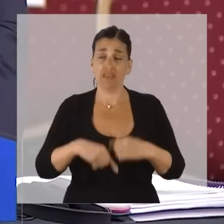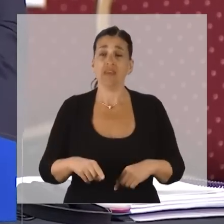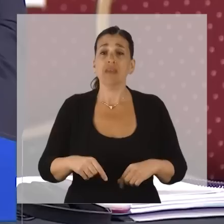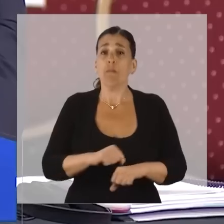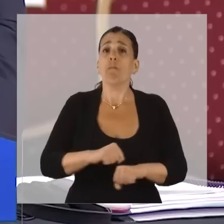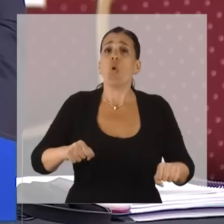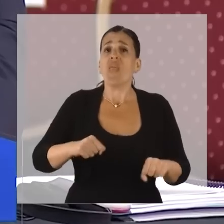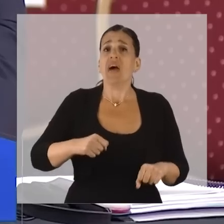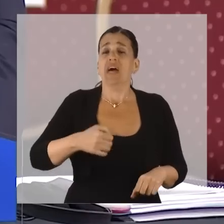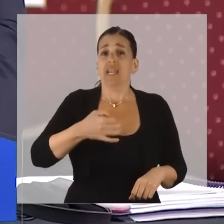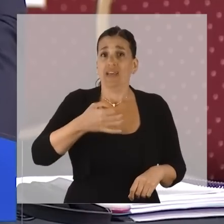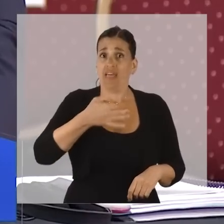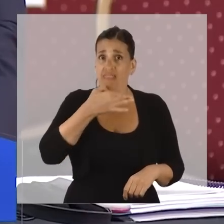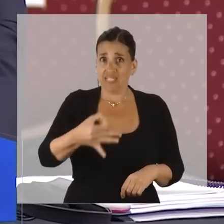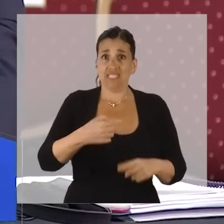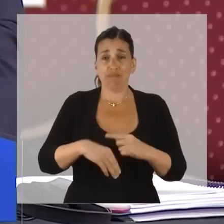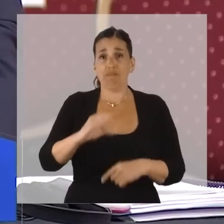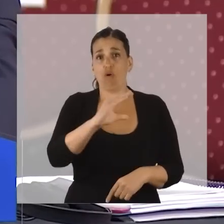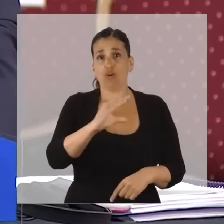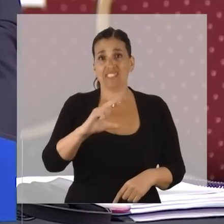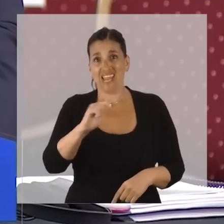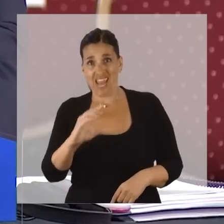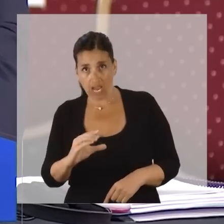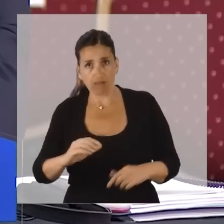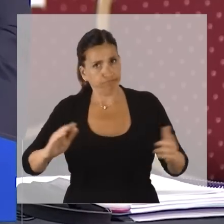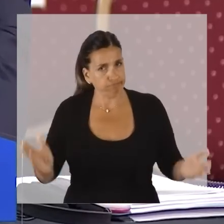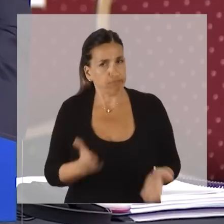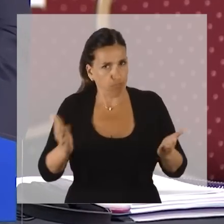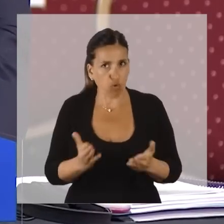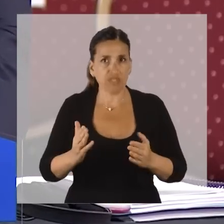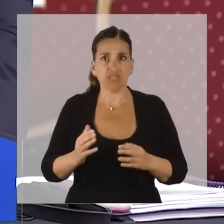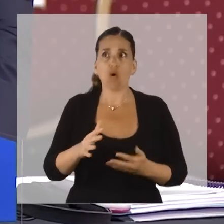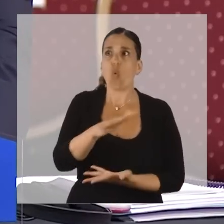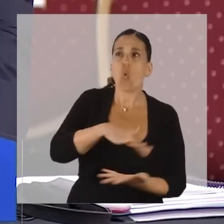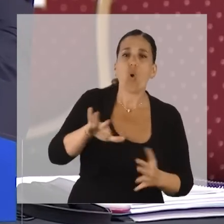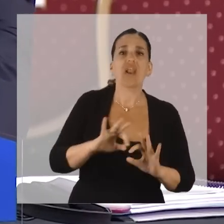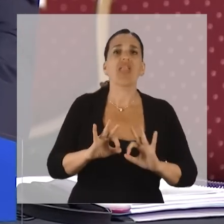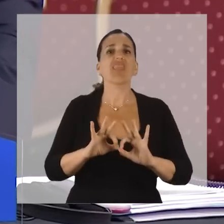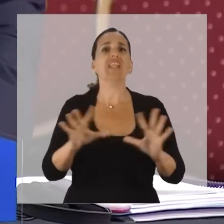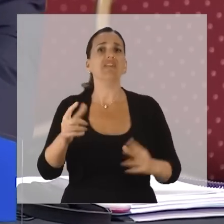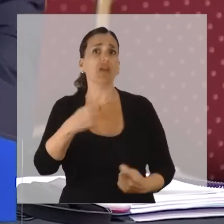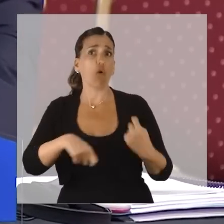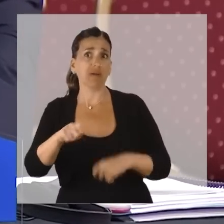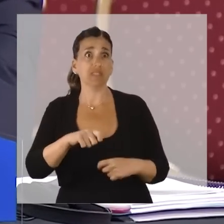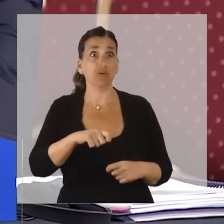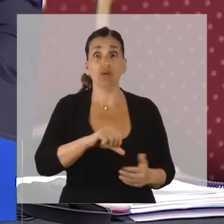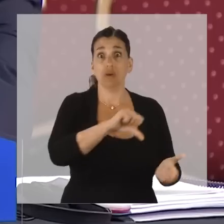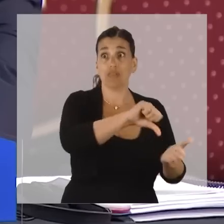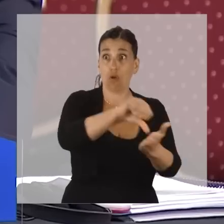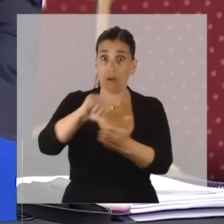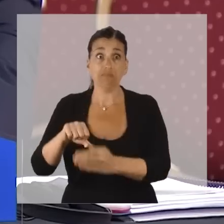y que desde la celac se impulse una zona de libre comercio entre nuestro país